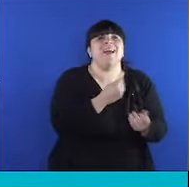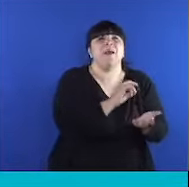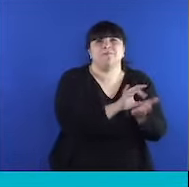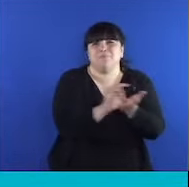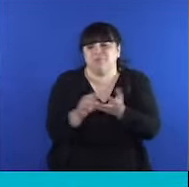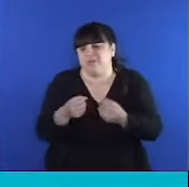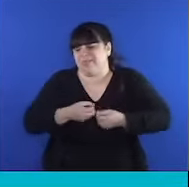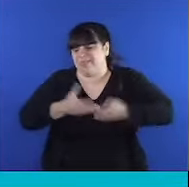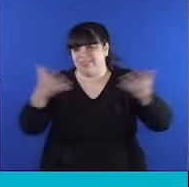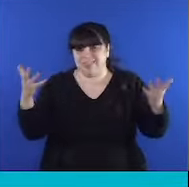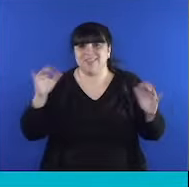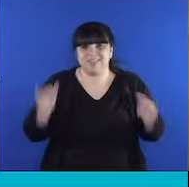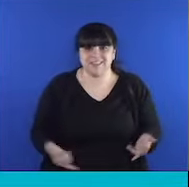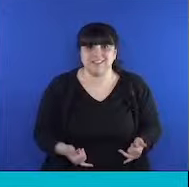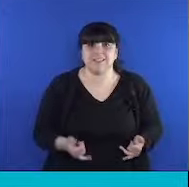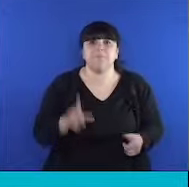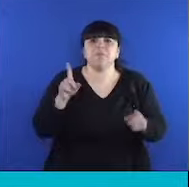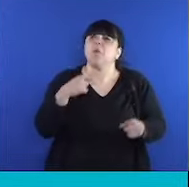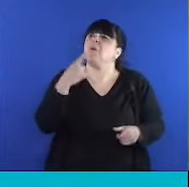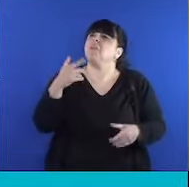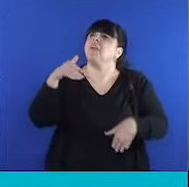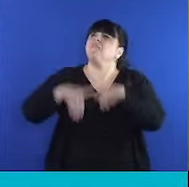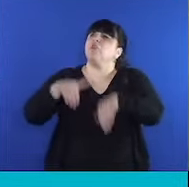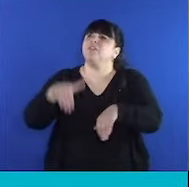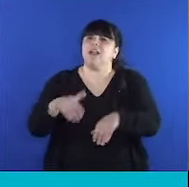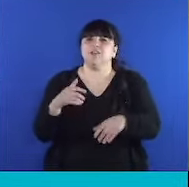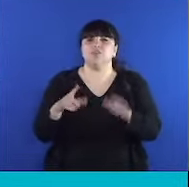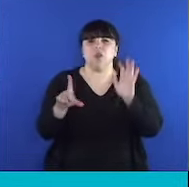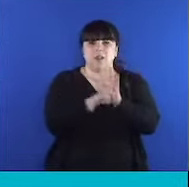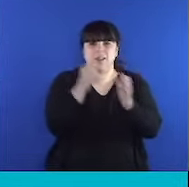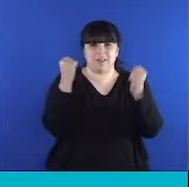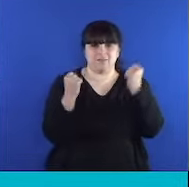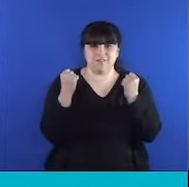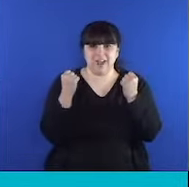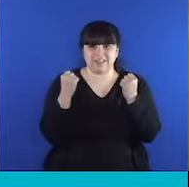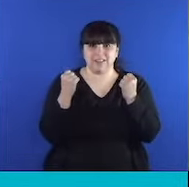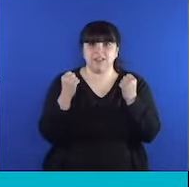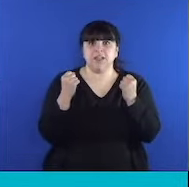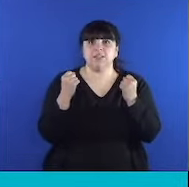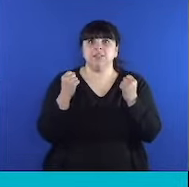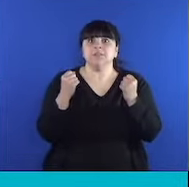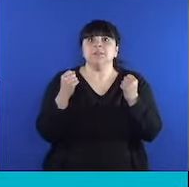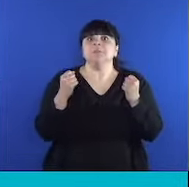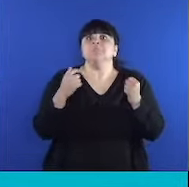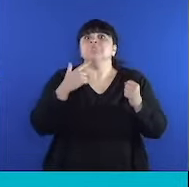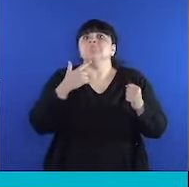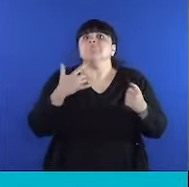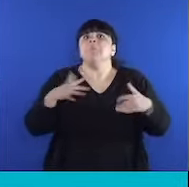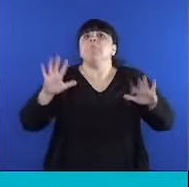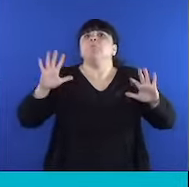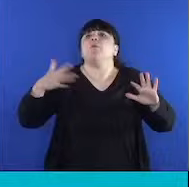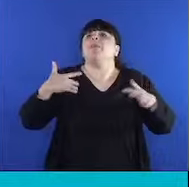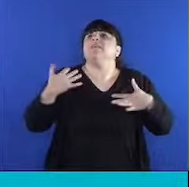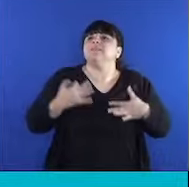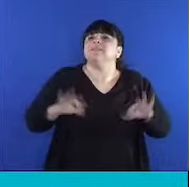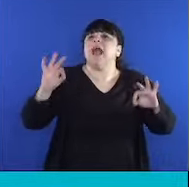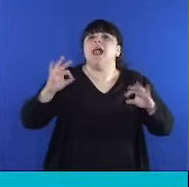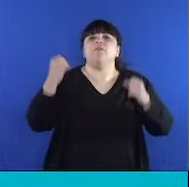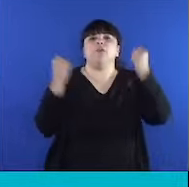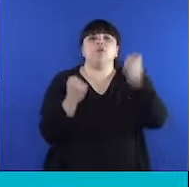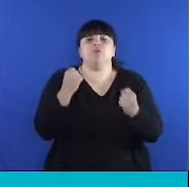más. Alguno dijo que con la votación de la ley de bases se iba a salvar la posibilidad de una catástrofe